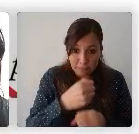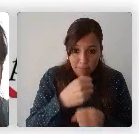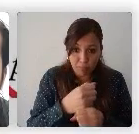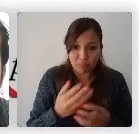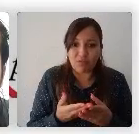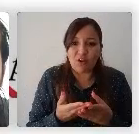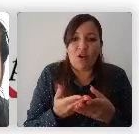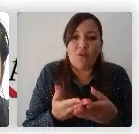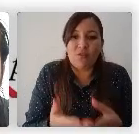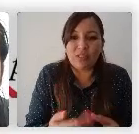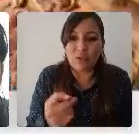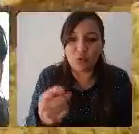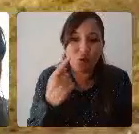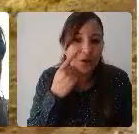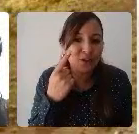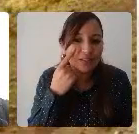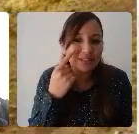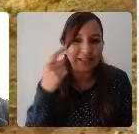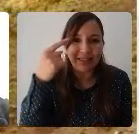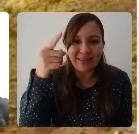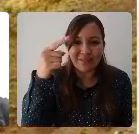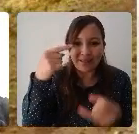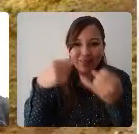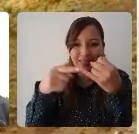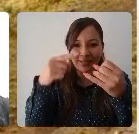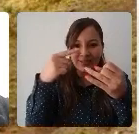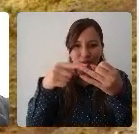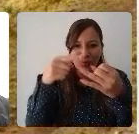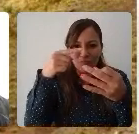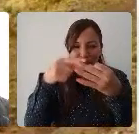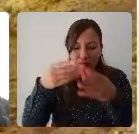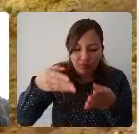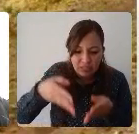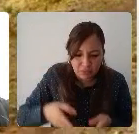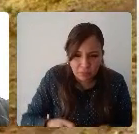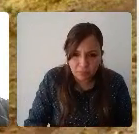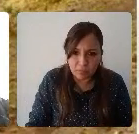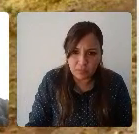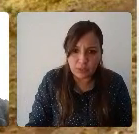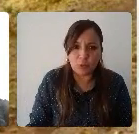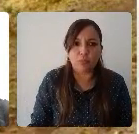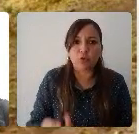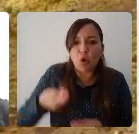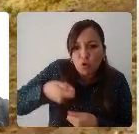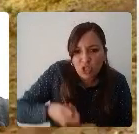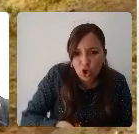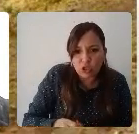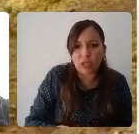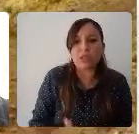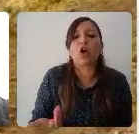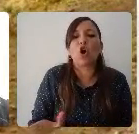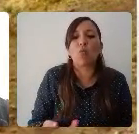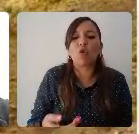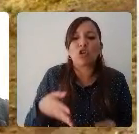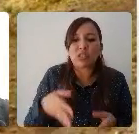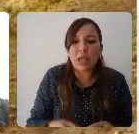Poder adentrarte, poder conocer las diferentes técnicas, las variedades de papa que existen, cómo se cosecha, cómo se siembra,